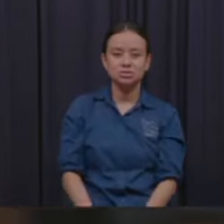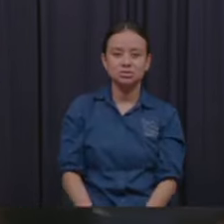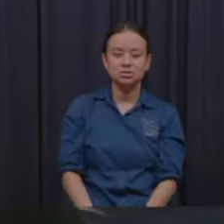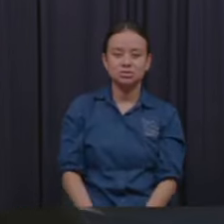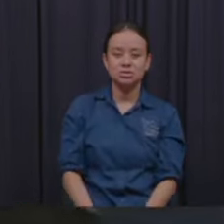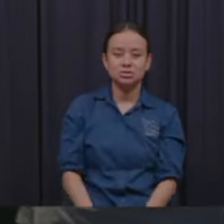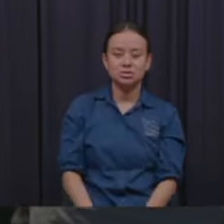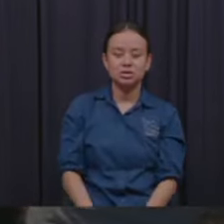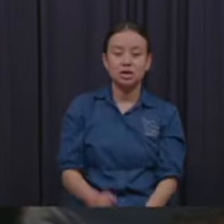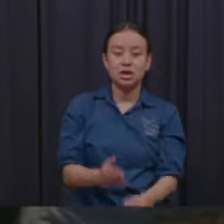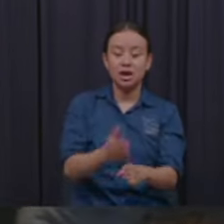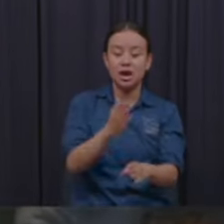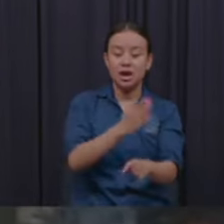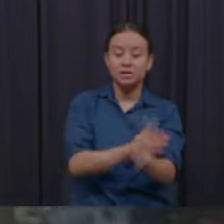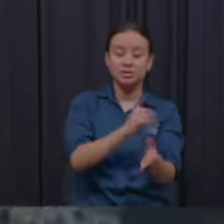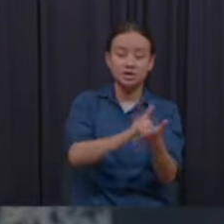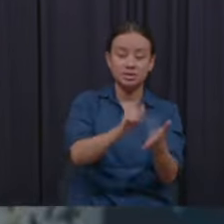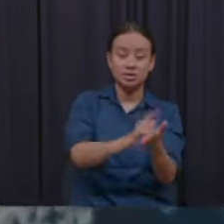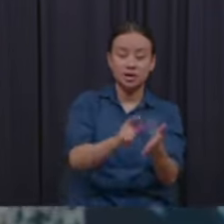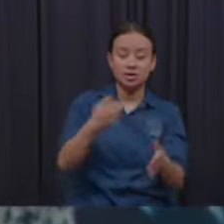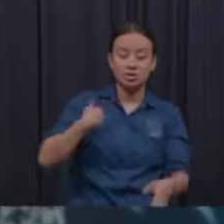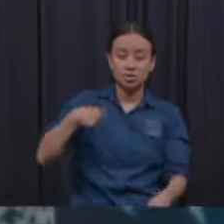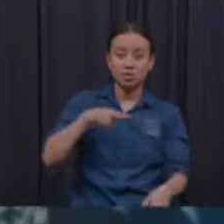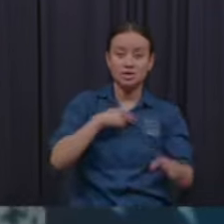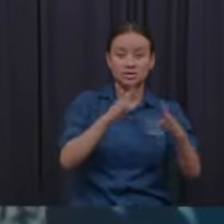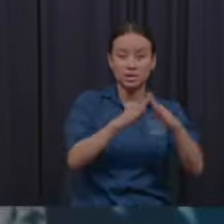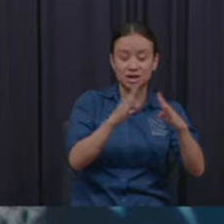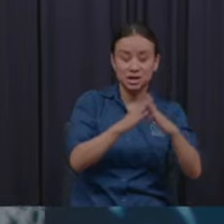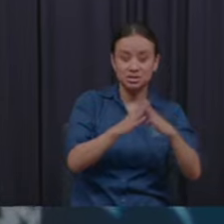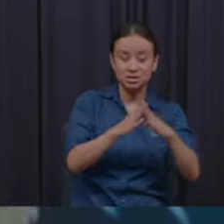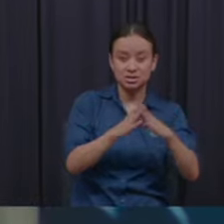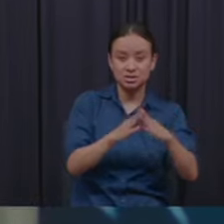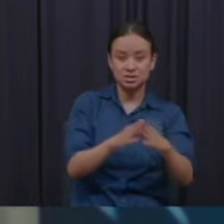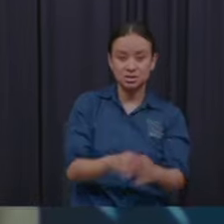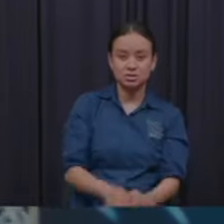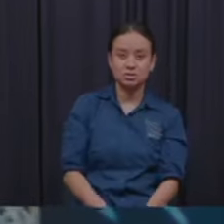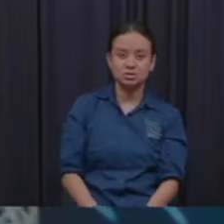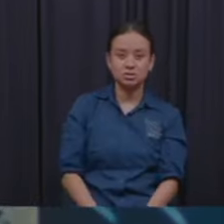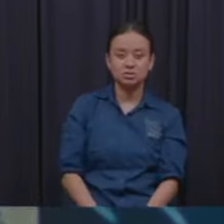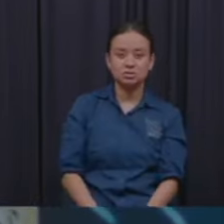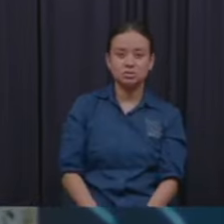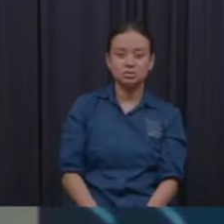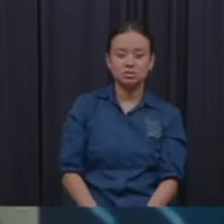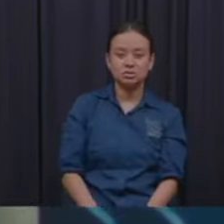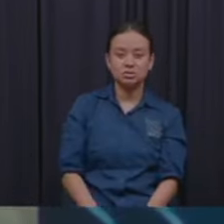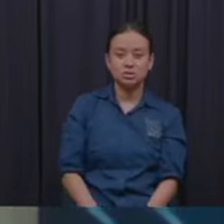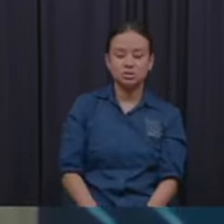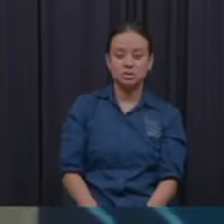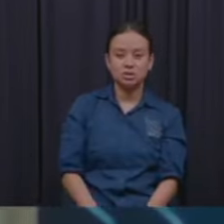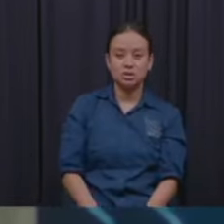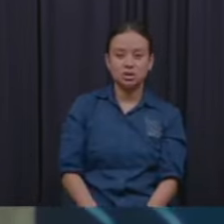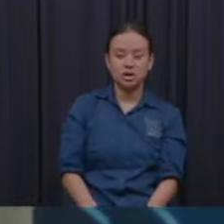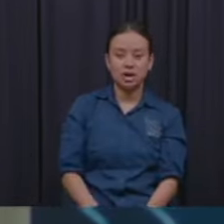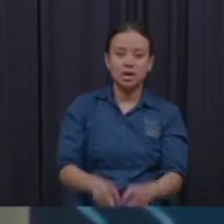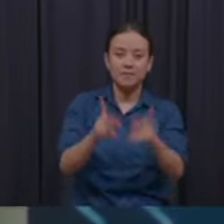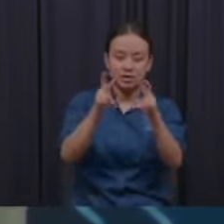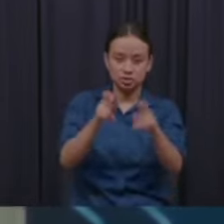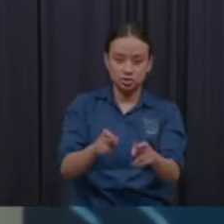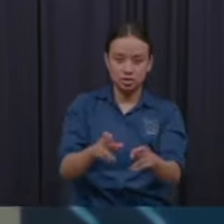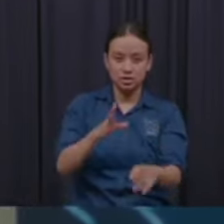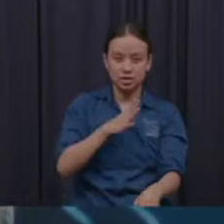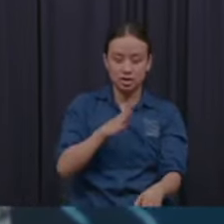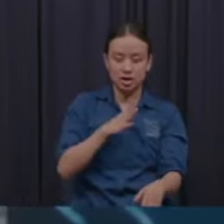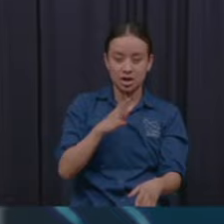antes de que vayamos a limpiar nuestra casa es de que esa persona tenga a Cristo en su